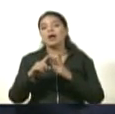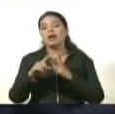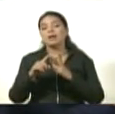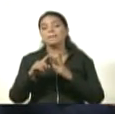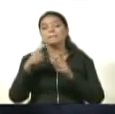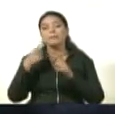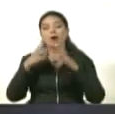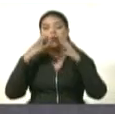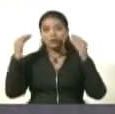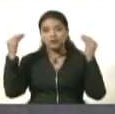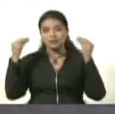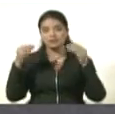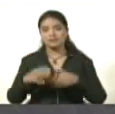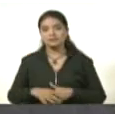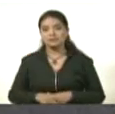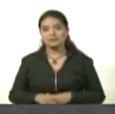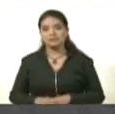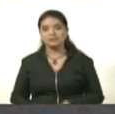Bajos.